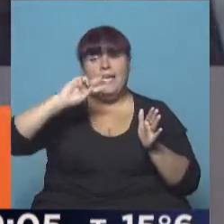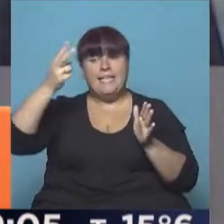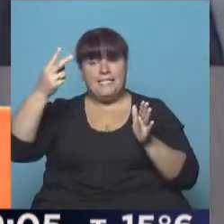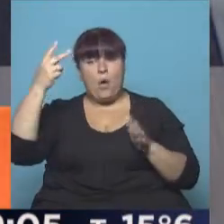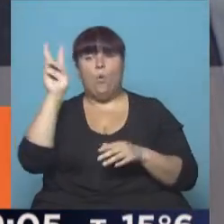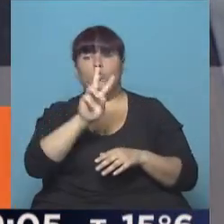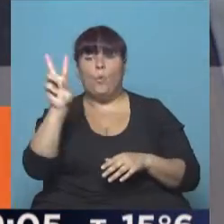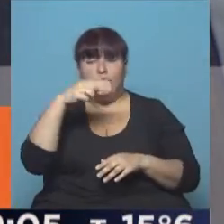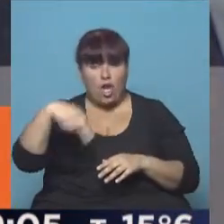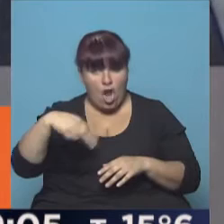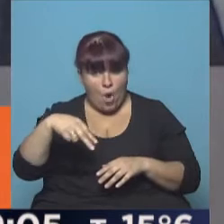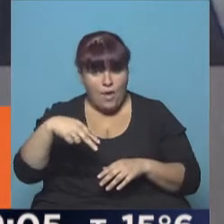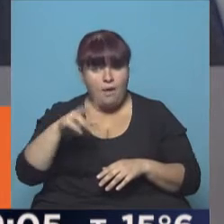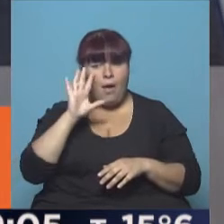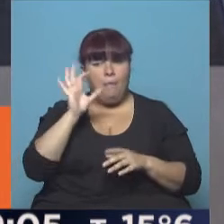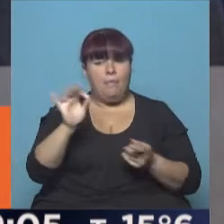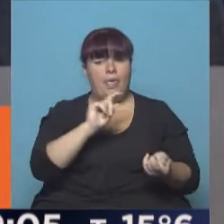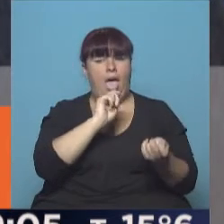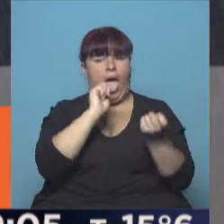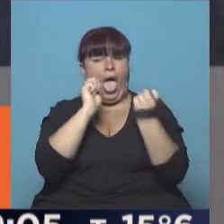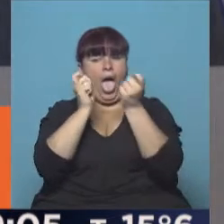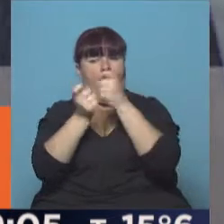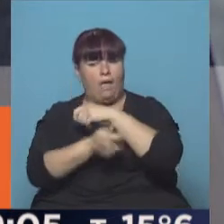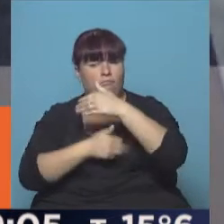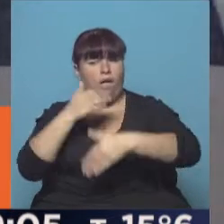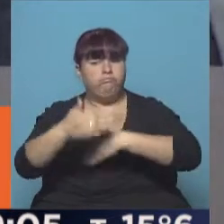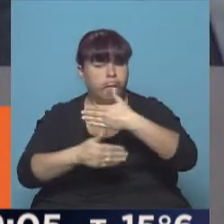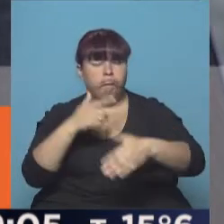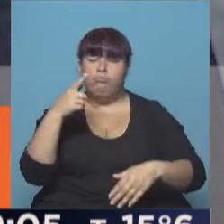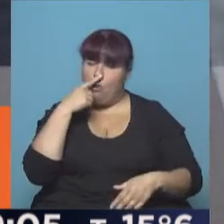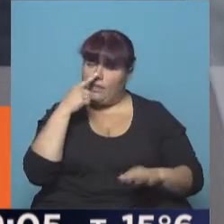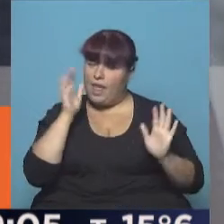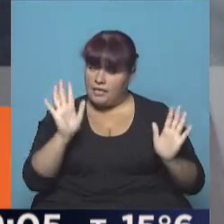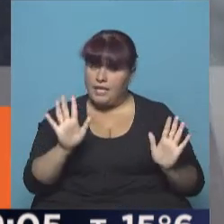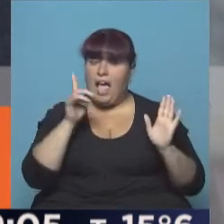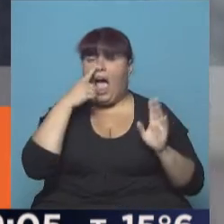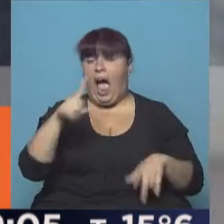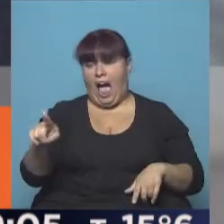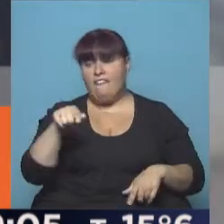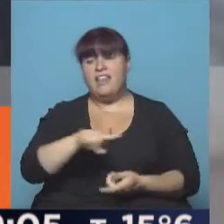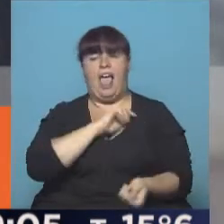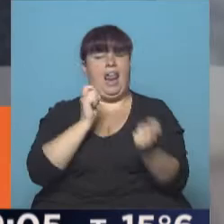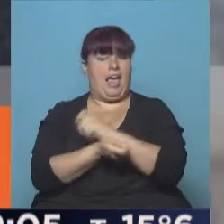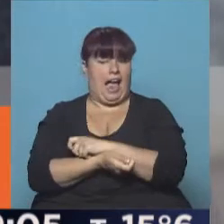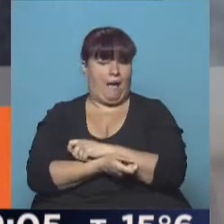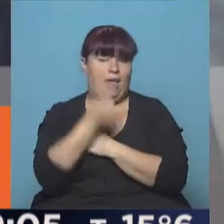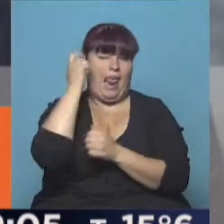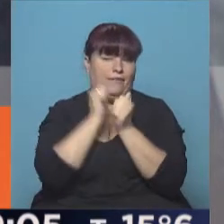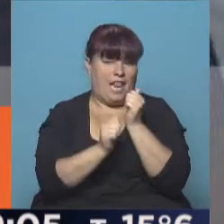del 22 de noviembre, ve una transformación progresiva que yo creo que es muy interesante y que termina con este cambio